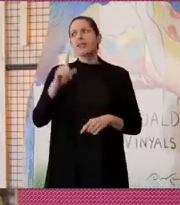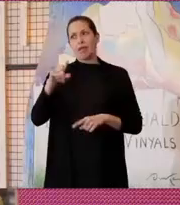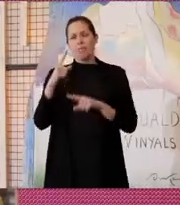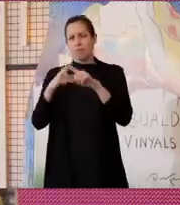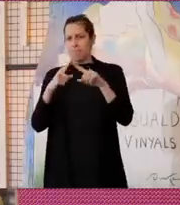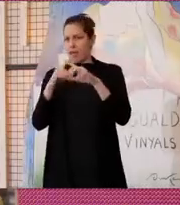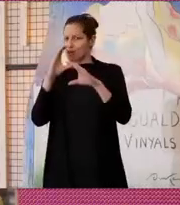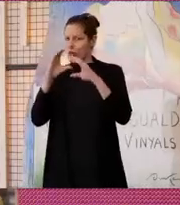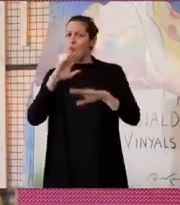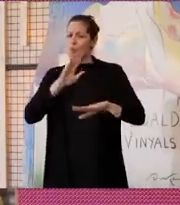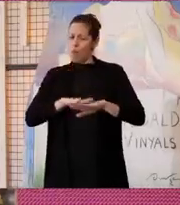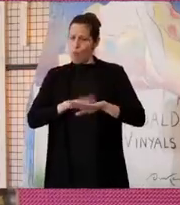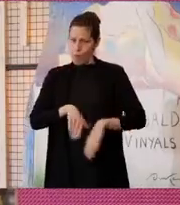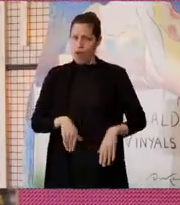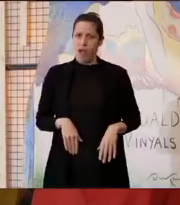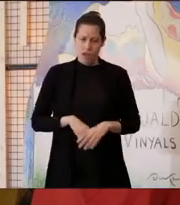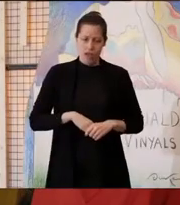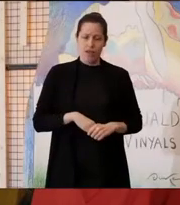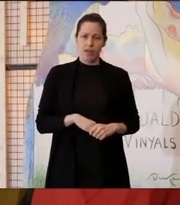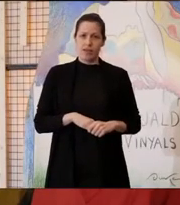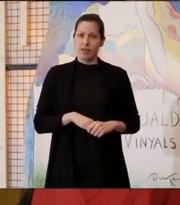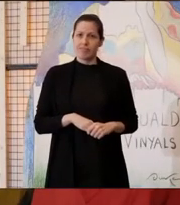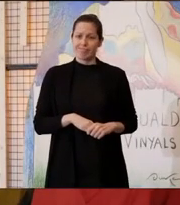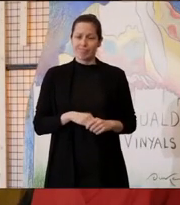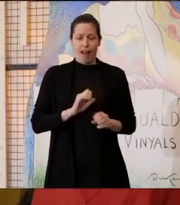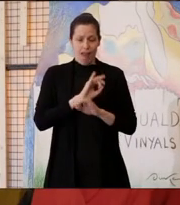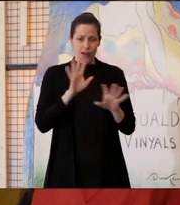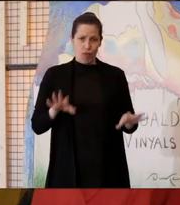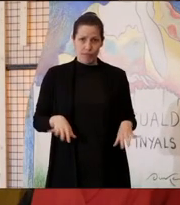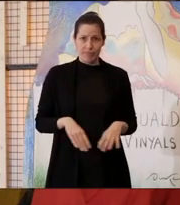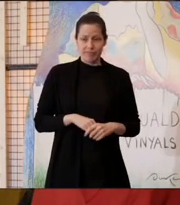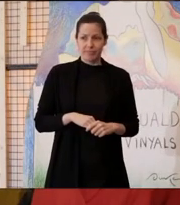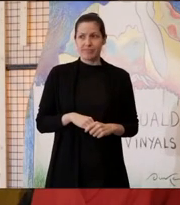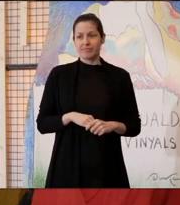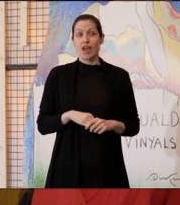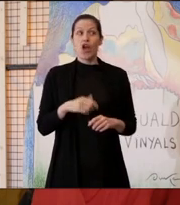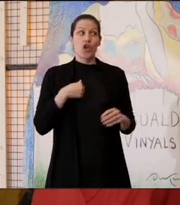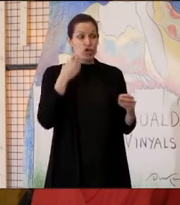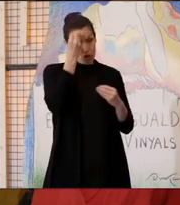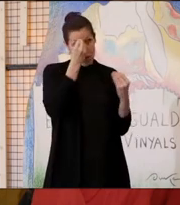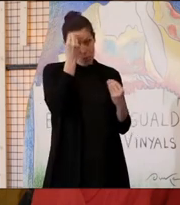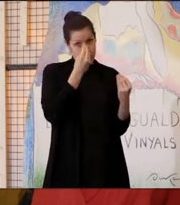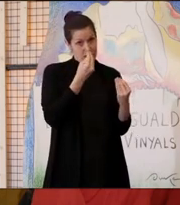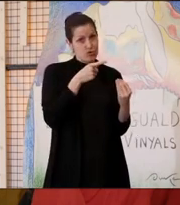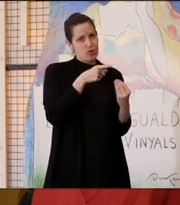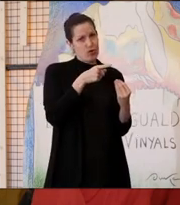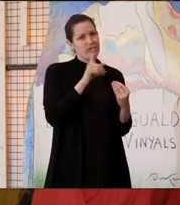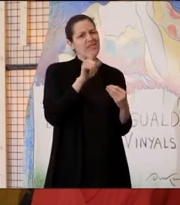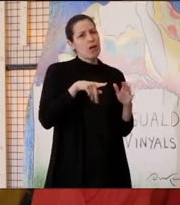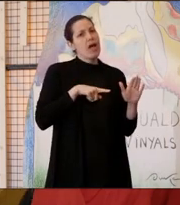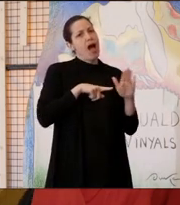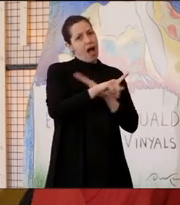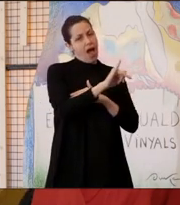culpa claro yo creo que también en eso vamos avanzando